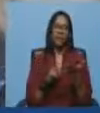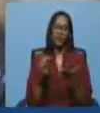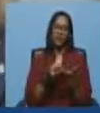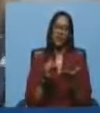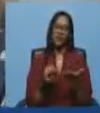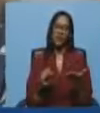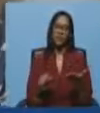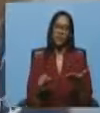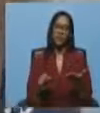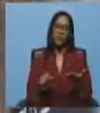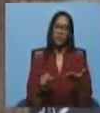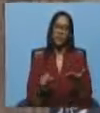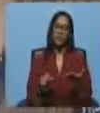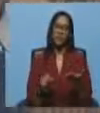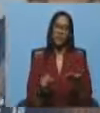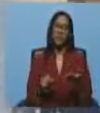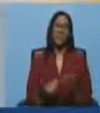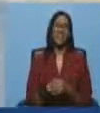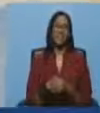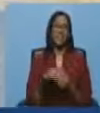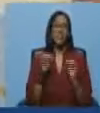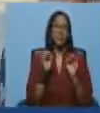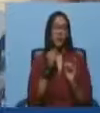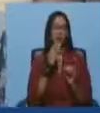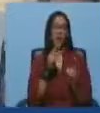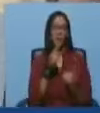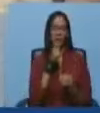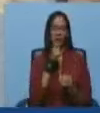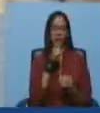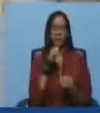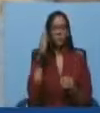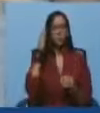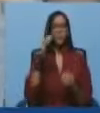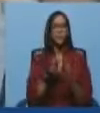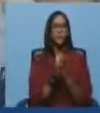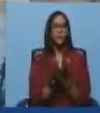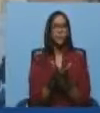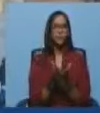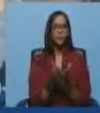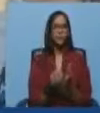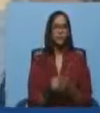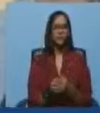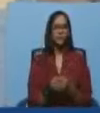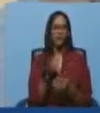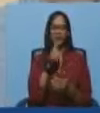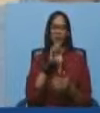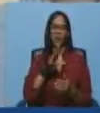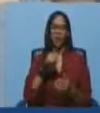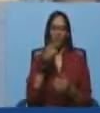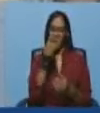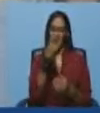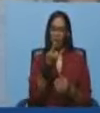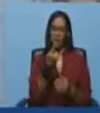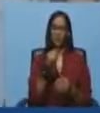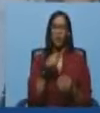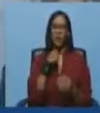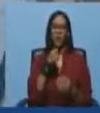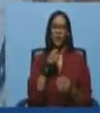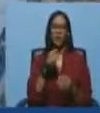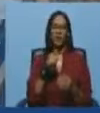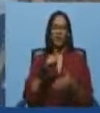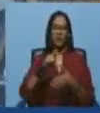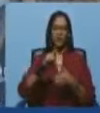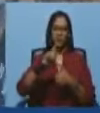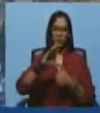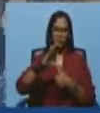escribiendo? Ahora, eso es tremenda pregunta. ¿Sabes que hay un libro que se llama ¿Quién robó mi atención?, de un periodista norteamericano que